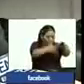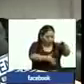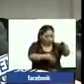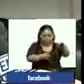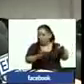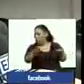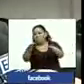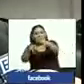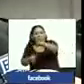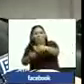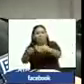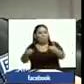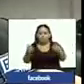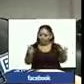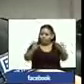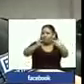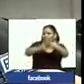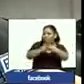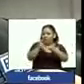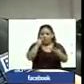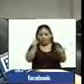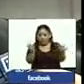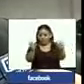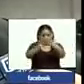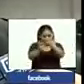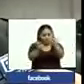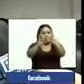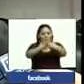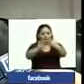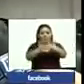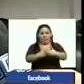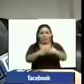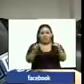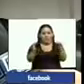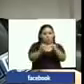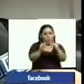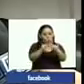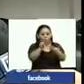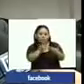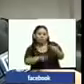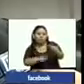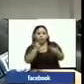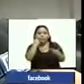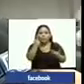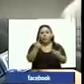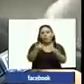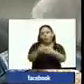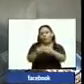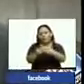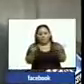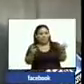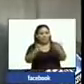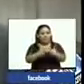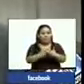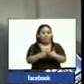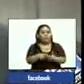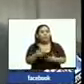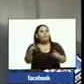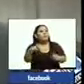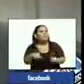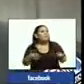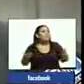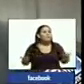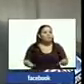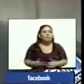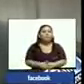del otro. Que busque las coincidencias y también nos marque las diferencias que tiene entre uno y el otro. Vamos a